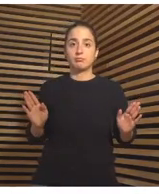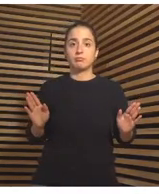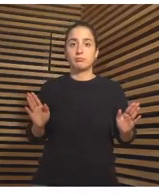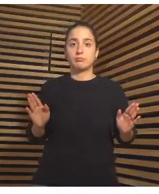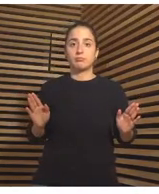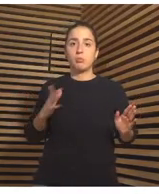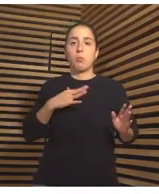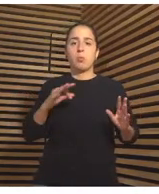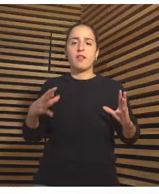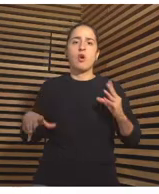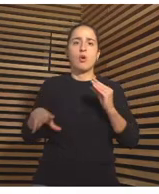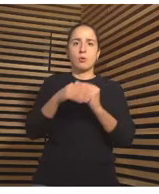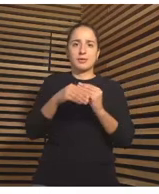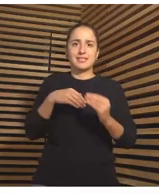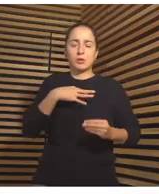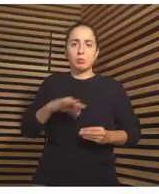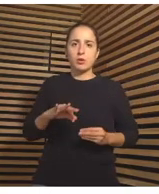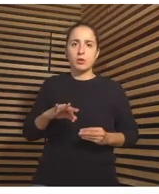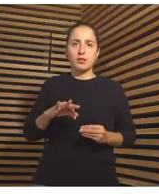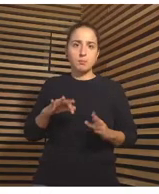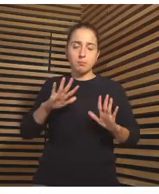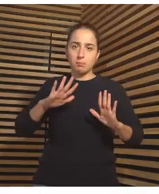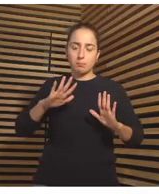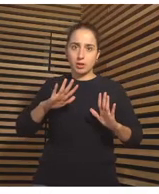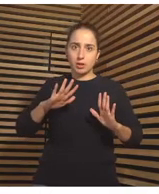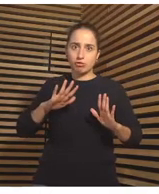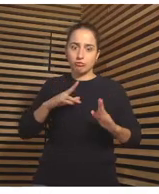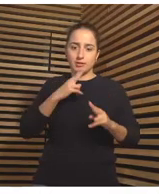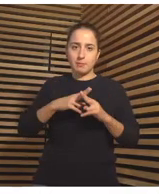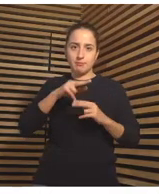y por lo tanto supeditado al uso principal.